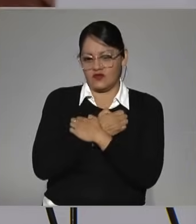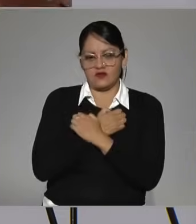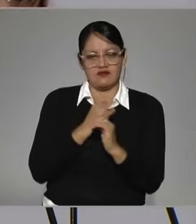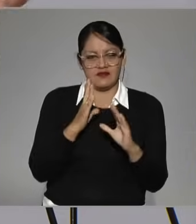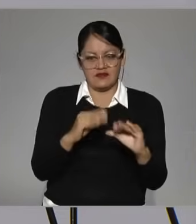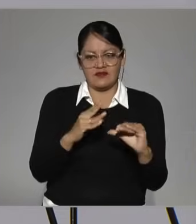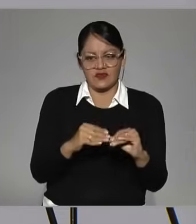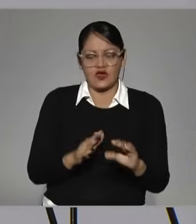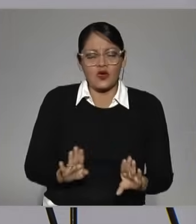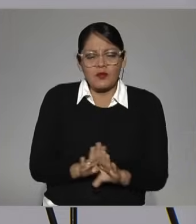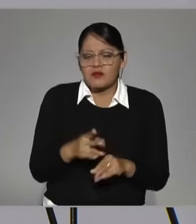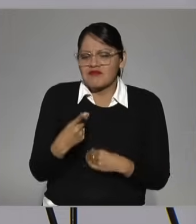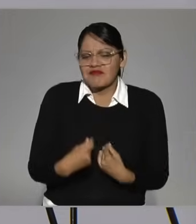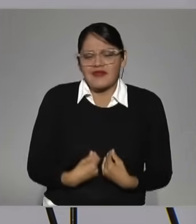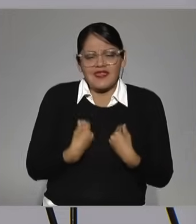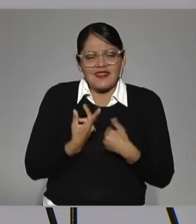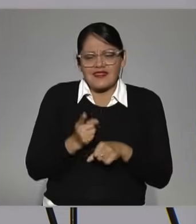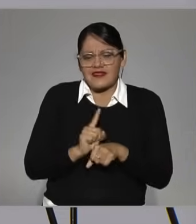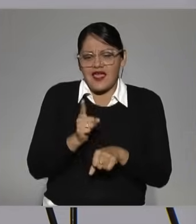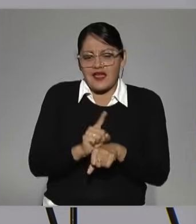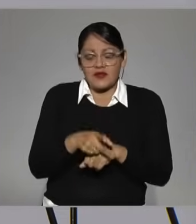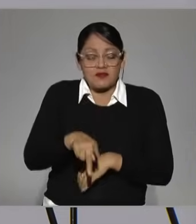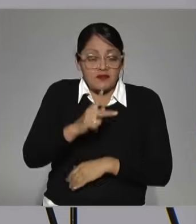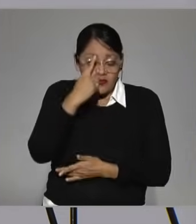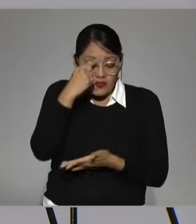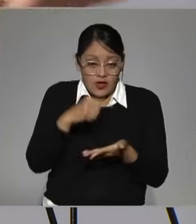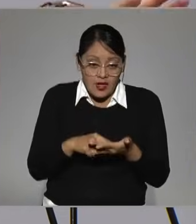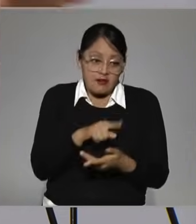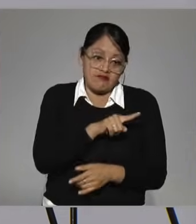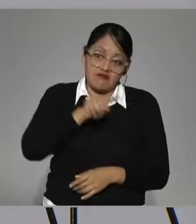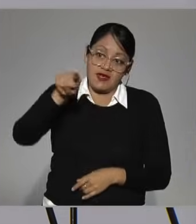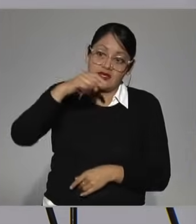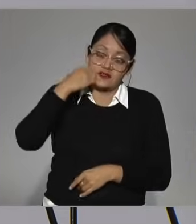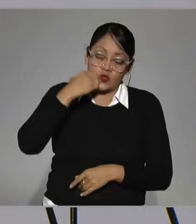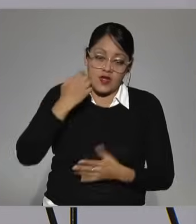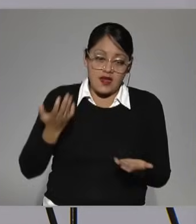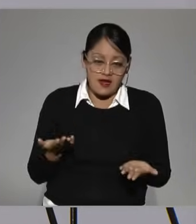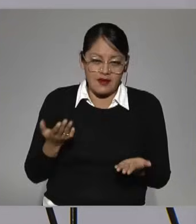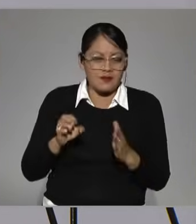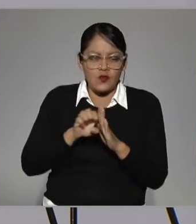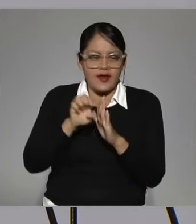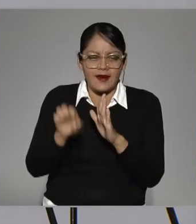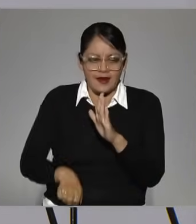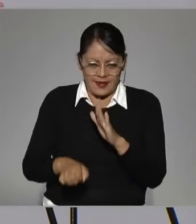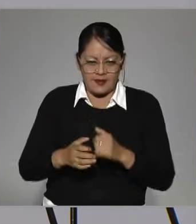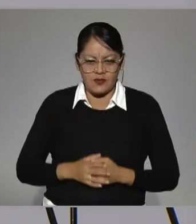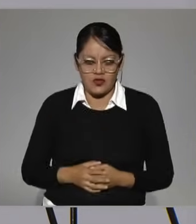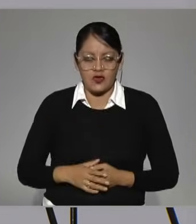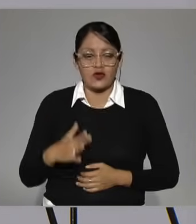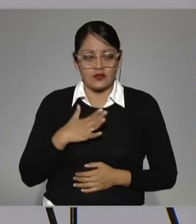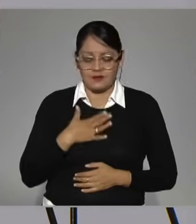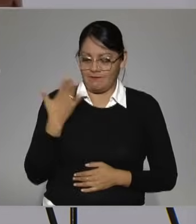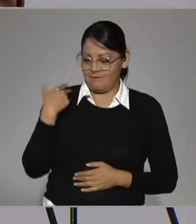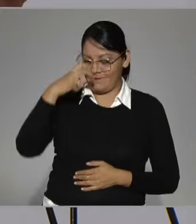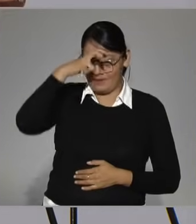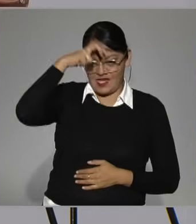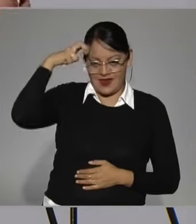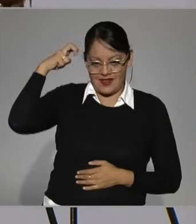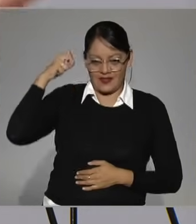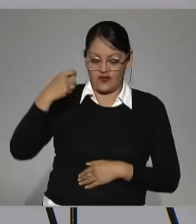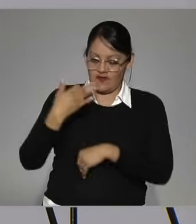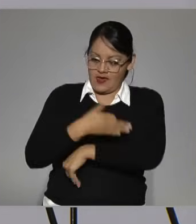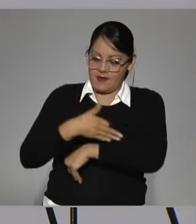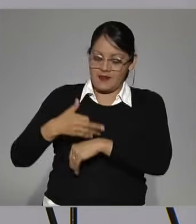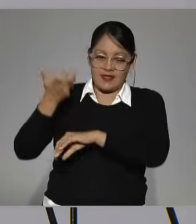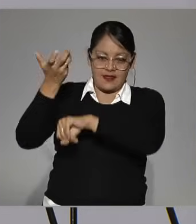lo hacemos en la vida cotidiana, pero creemos que lo tenemos que mandar a la escuela. Un ejemplo, estuve este verano con una familia de